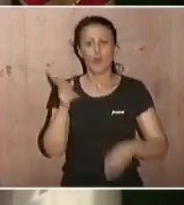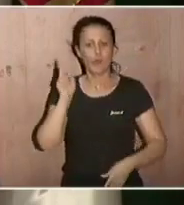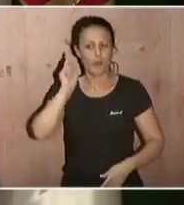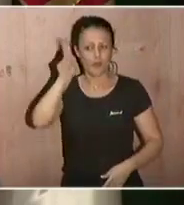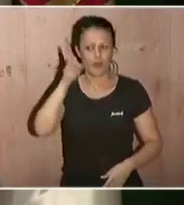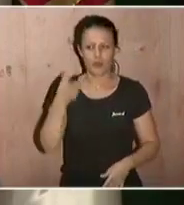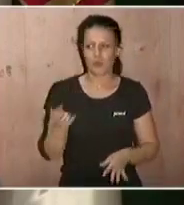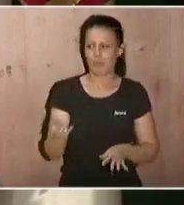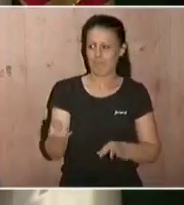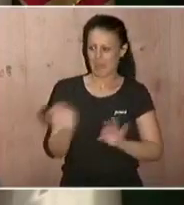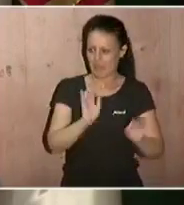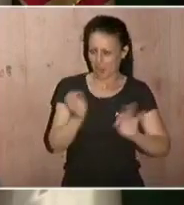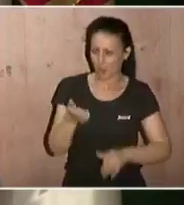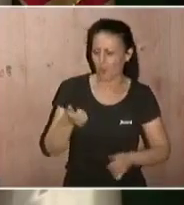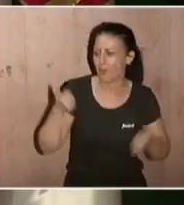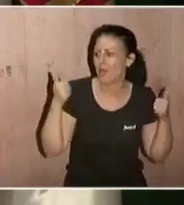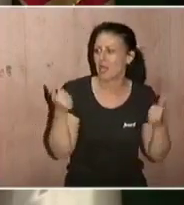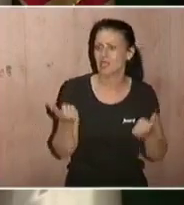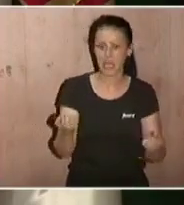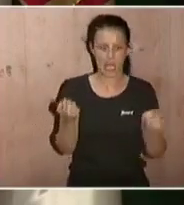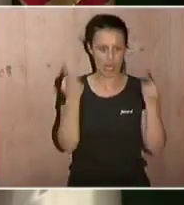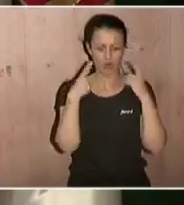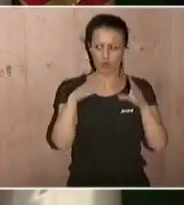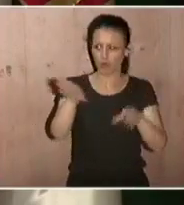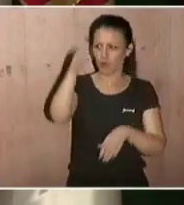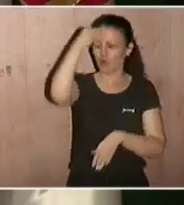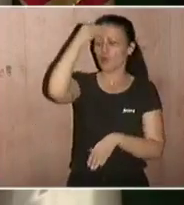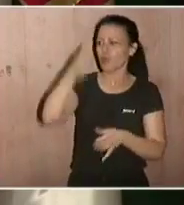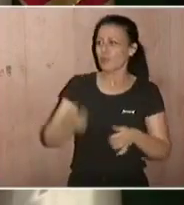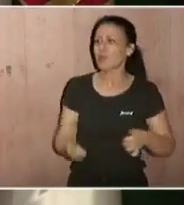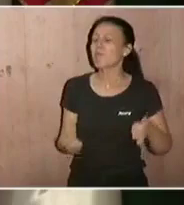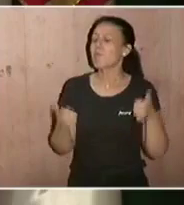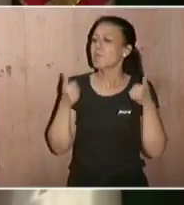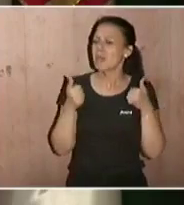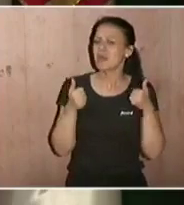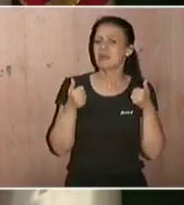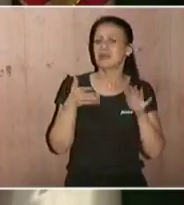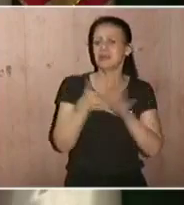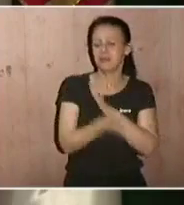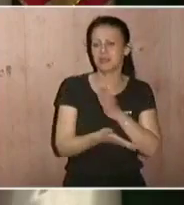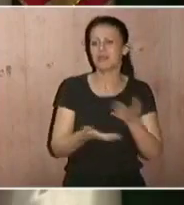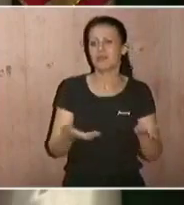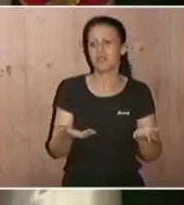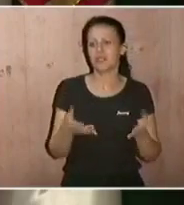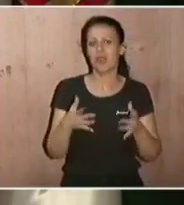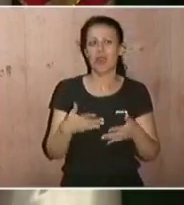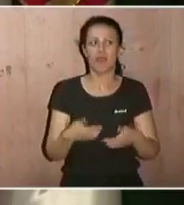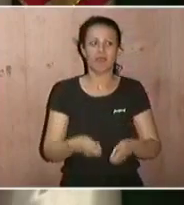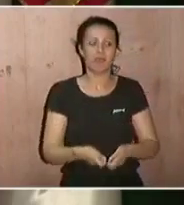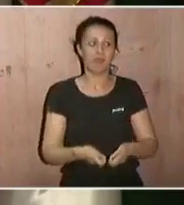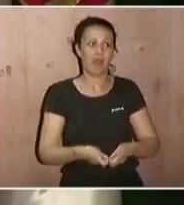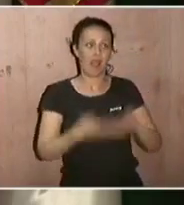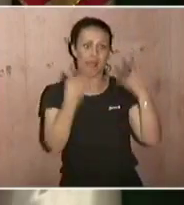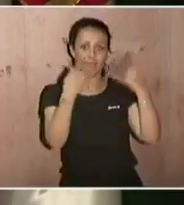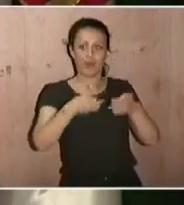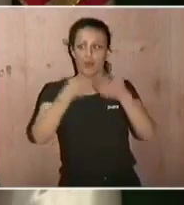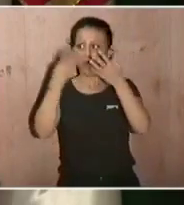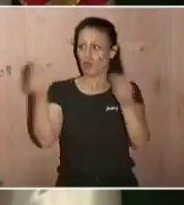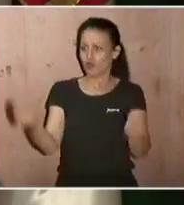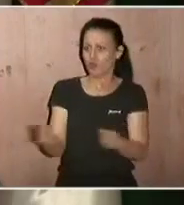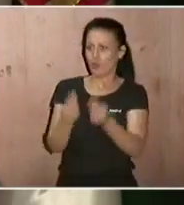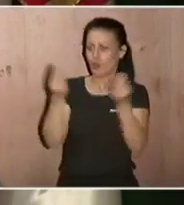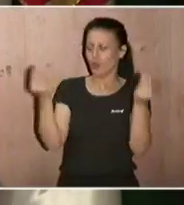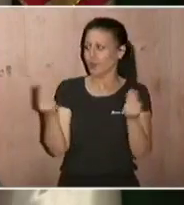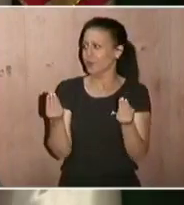más preparados, alumnos más receptivos y, desde luego, mejores instalaciones. No sé por qué entre